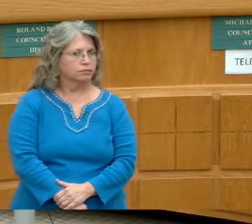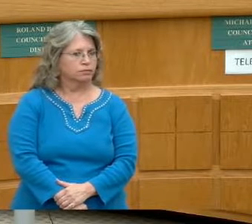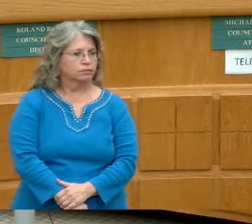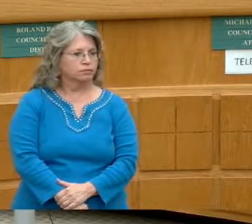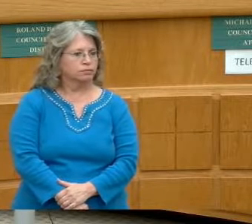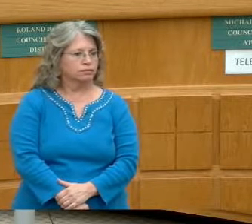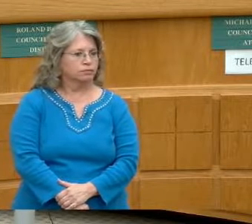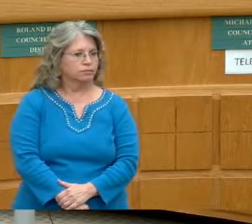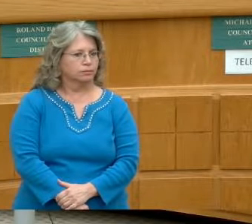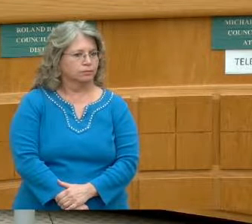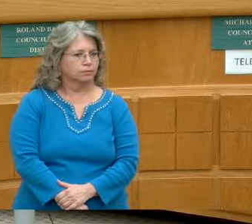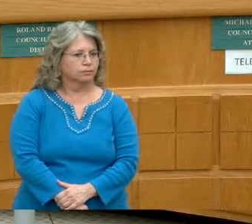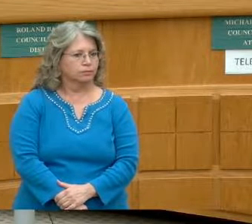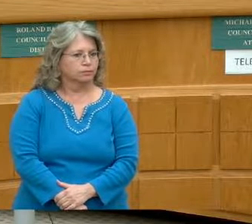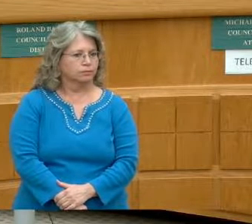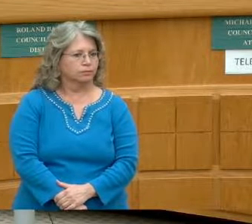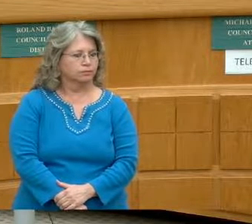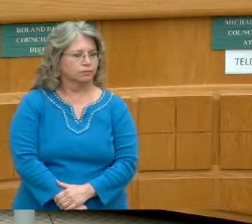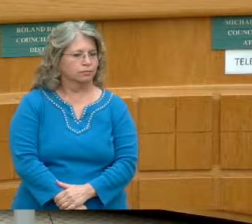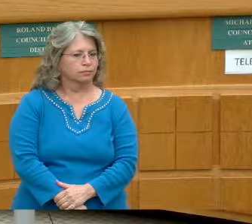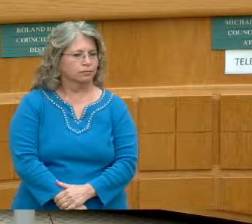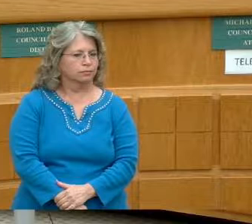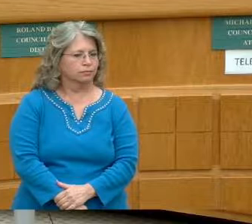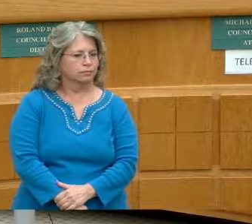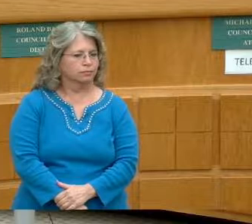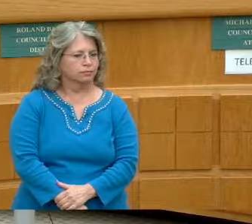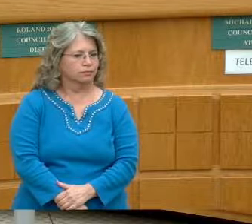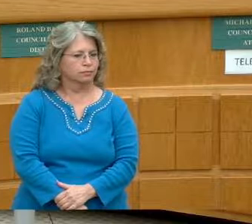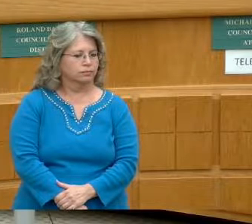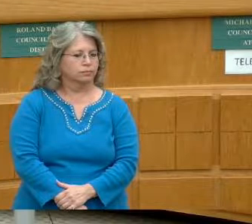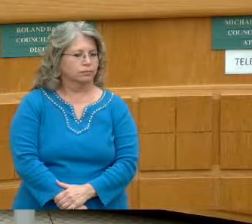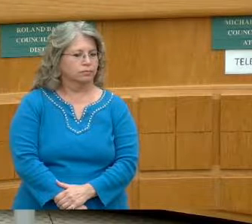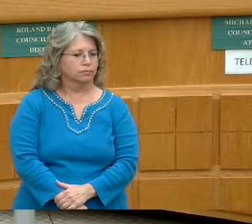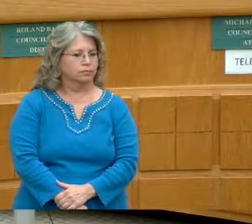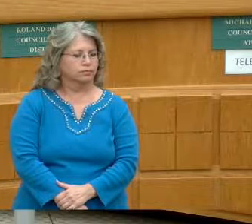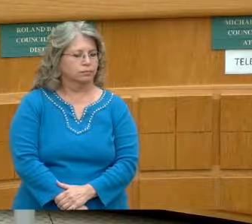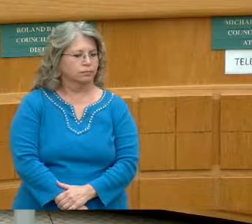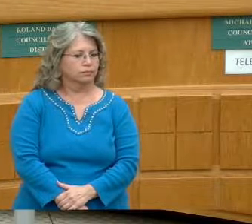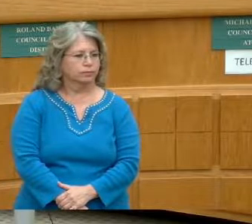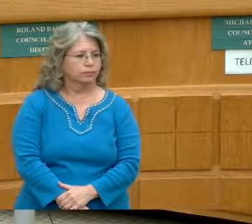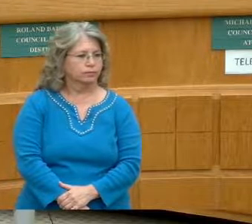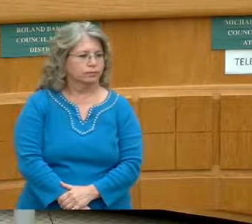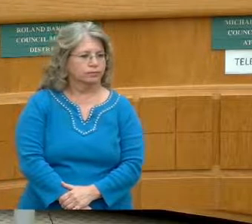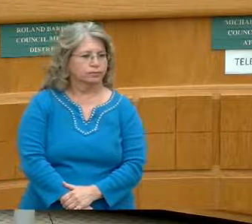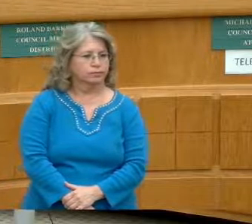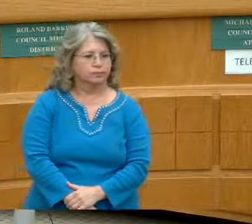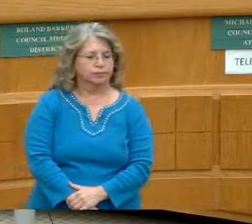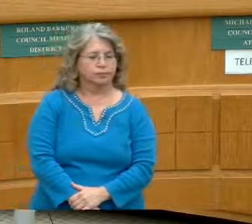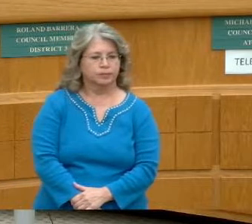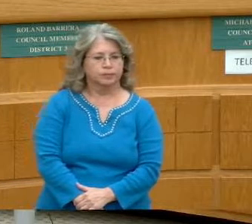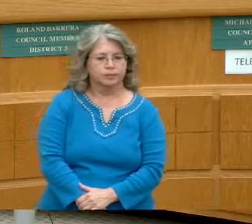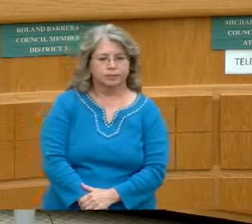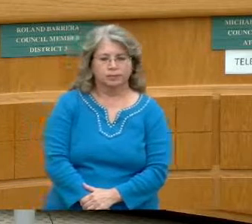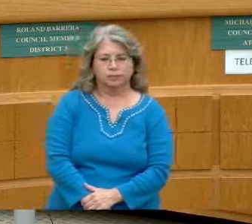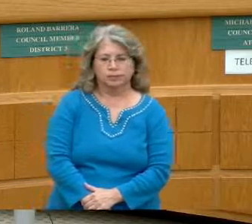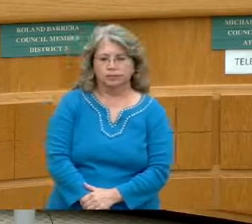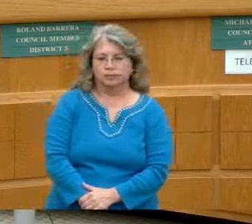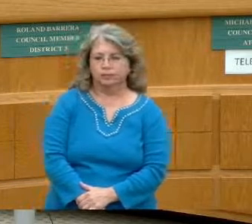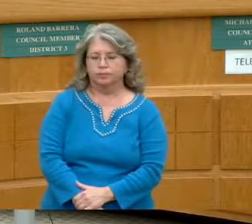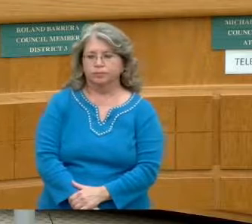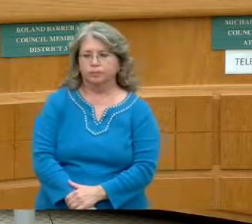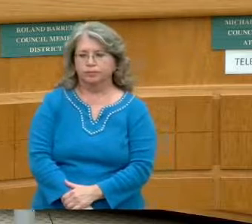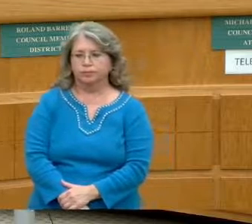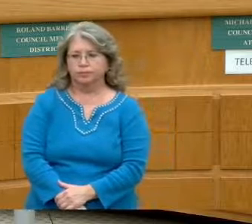para poder así solventar programas, incluyendo para la salud mental, así como para los pequeños negocios. Le quiero agradecer a todos los profesionales de salud,